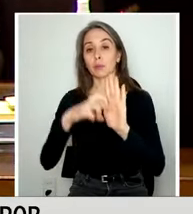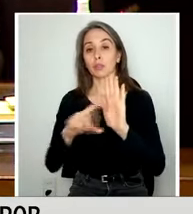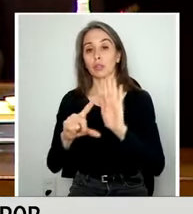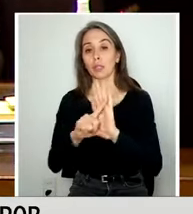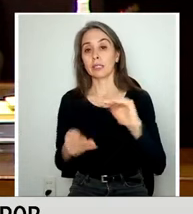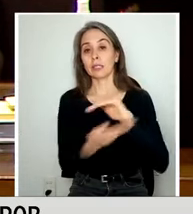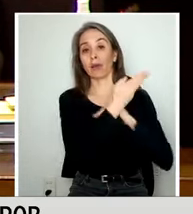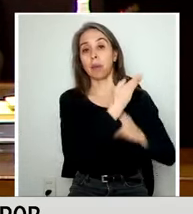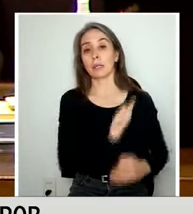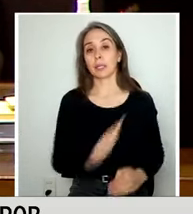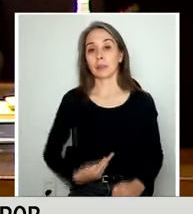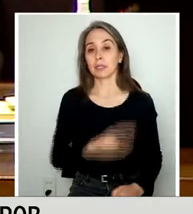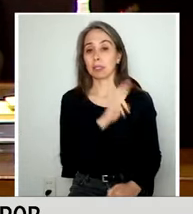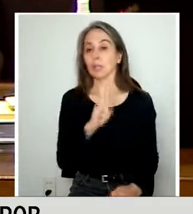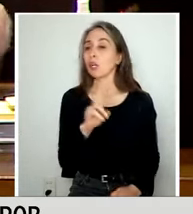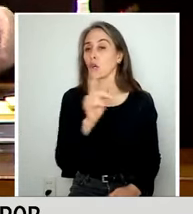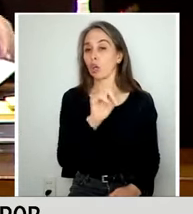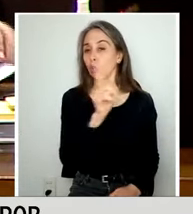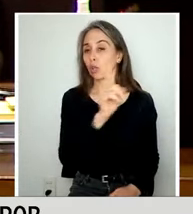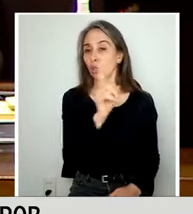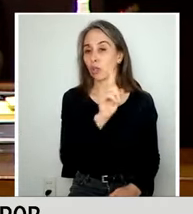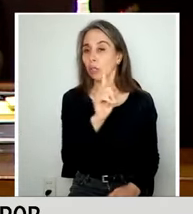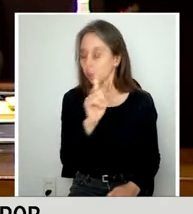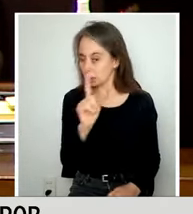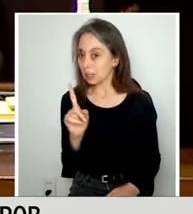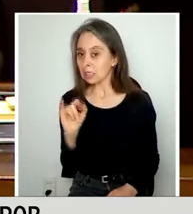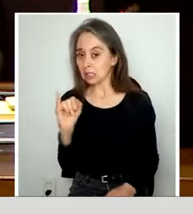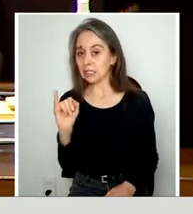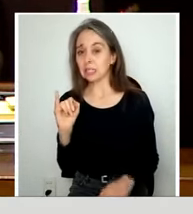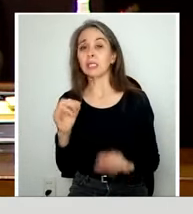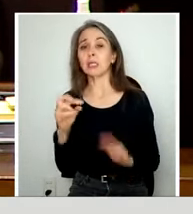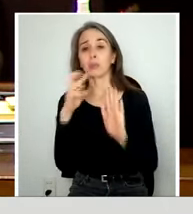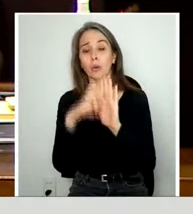no perdón ese despacha el proyecto Lazy